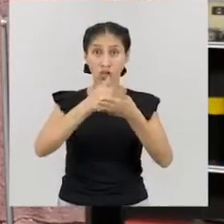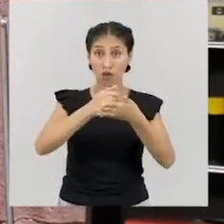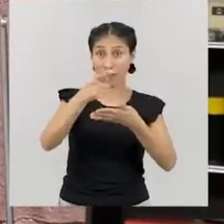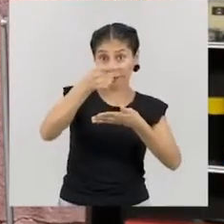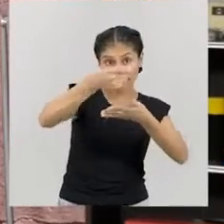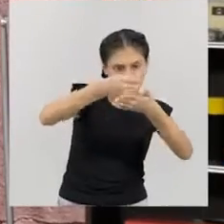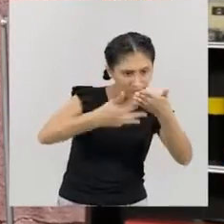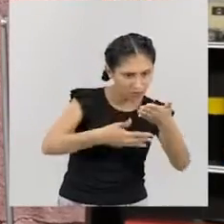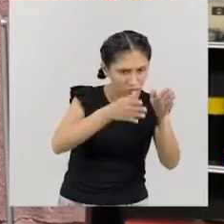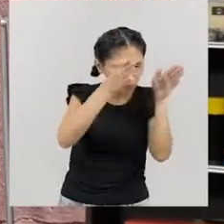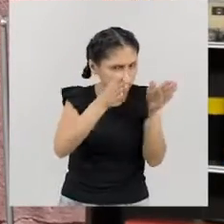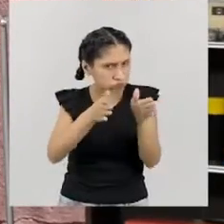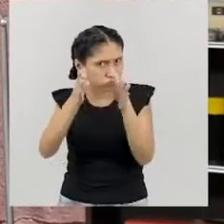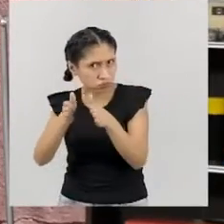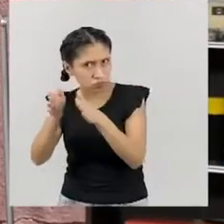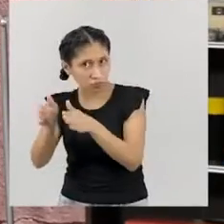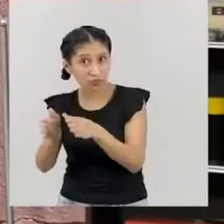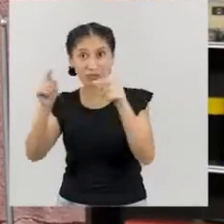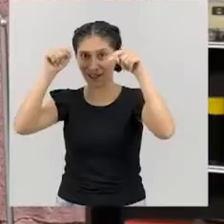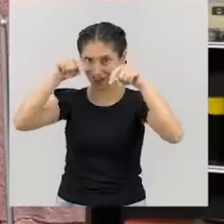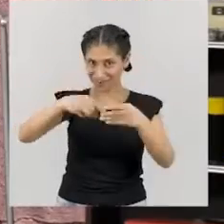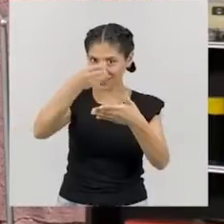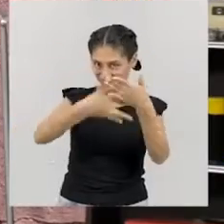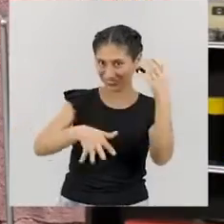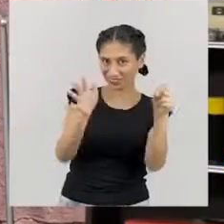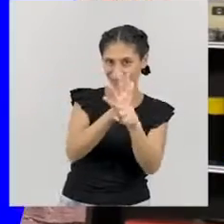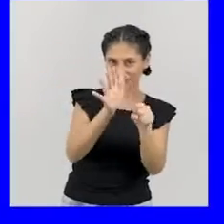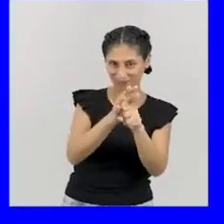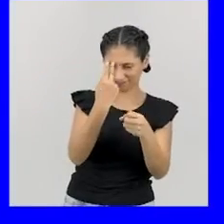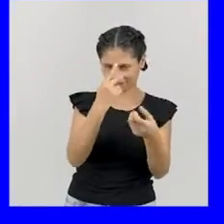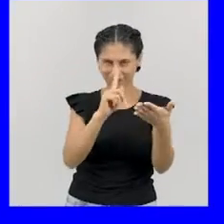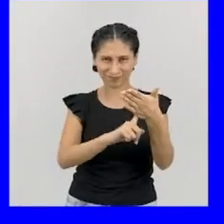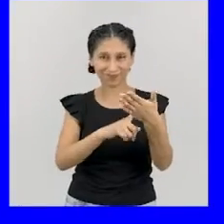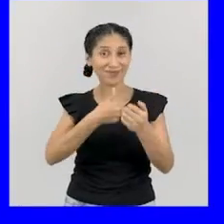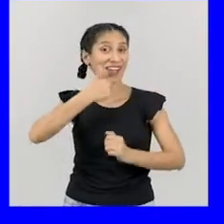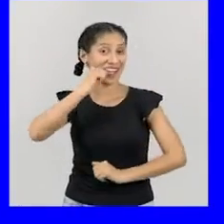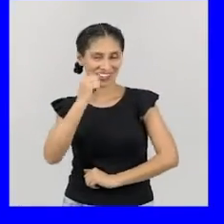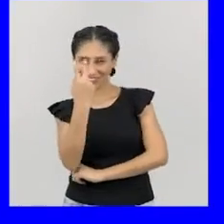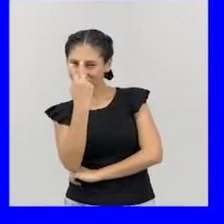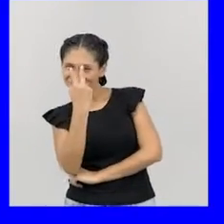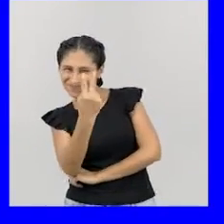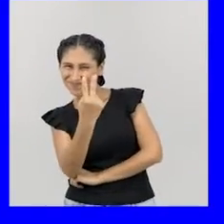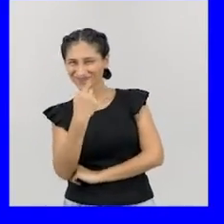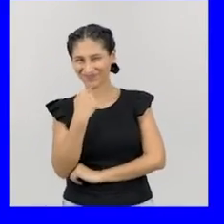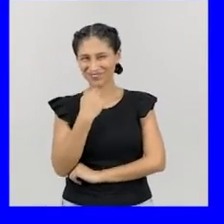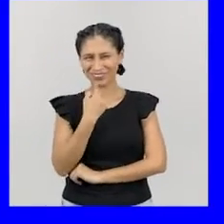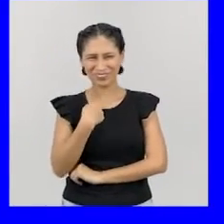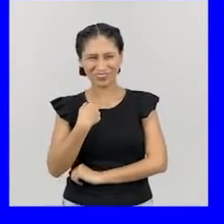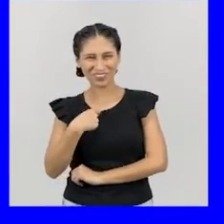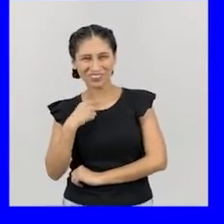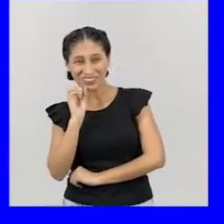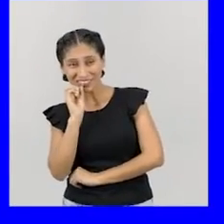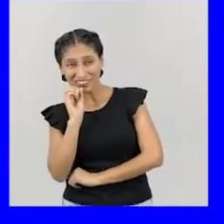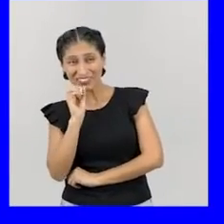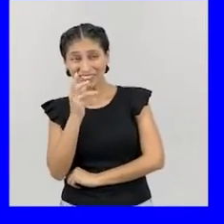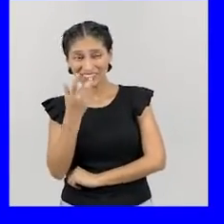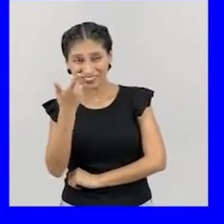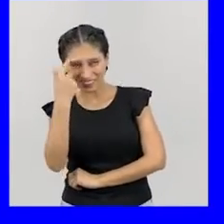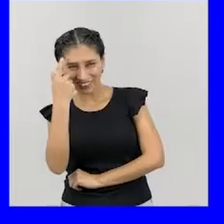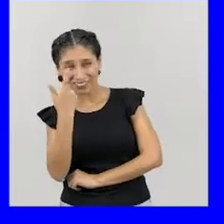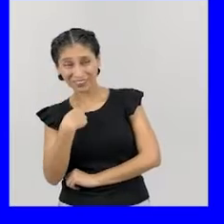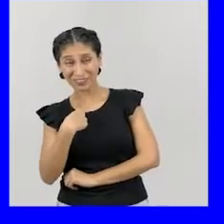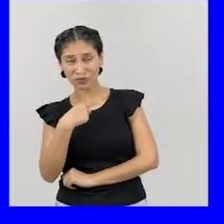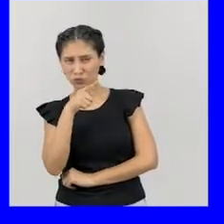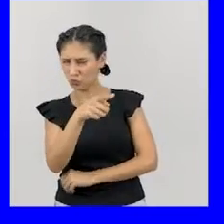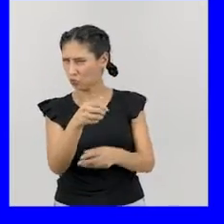nuestro texto. Entonces, ahora sí va el texto completo. Ayer te vi y no supe decirte